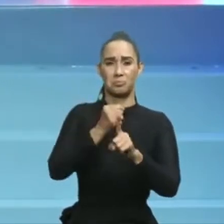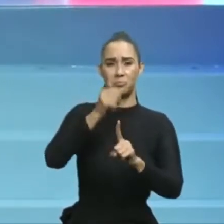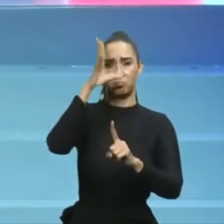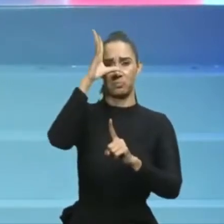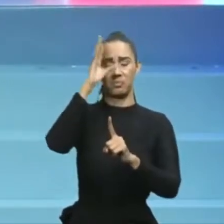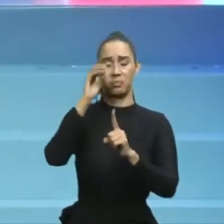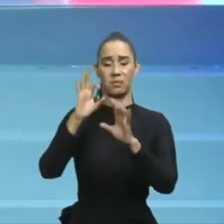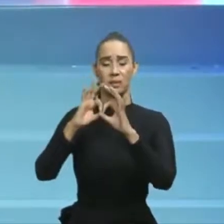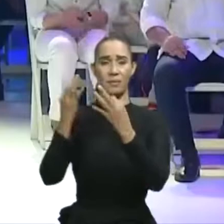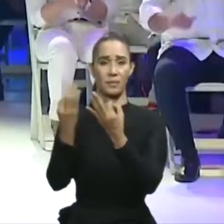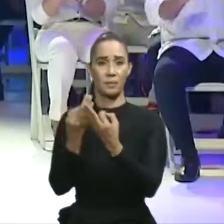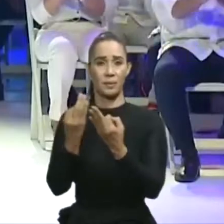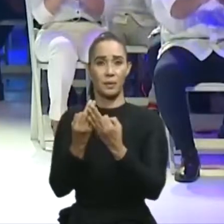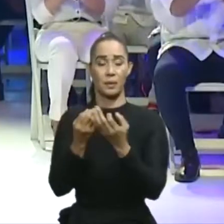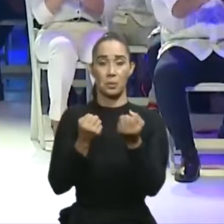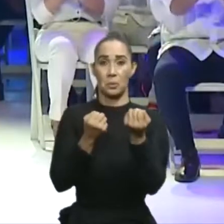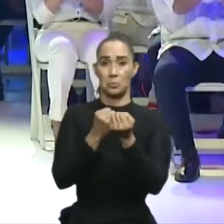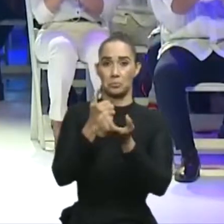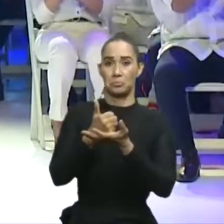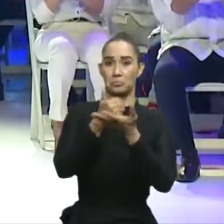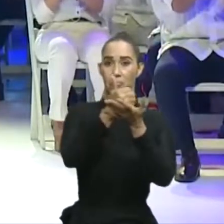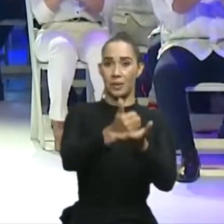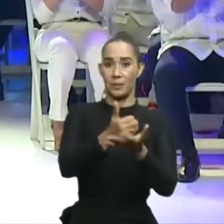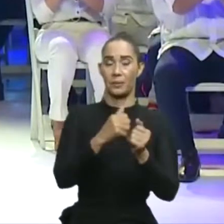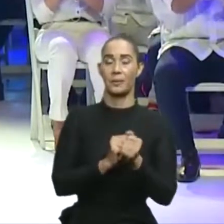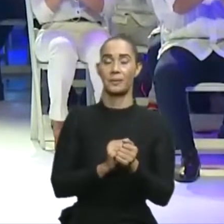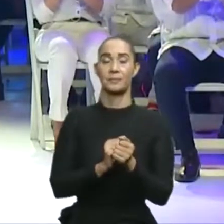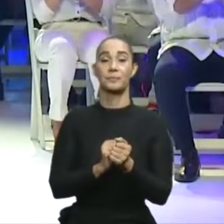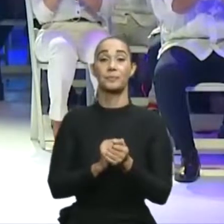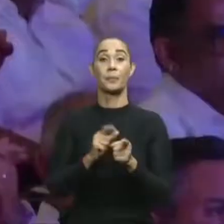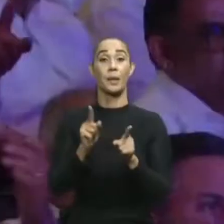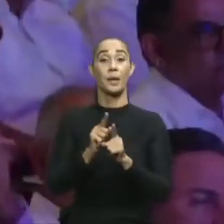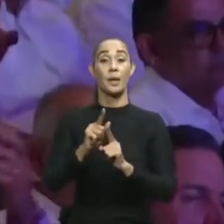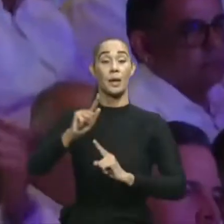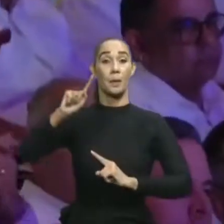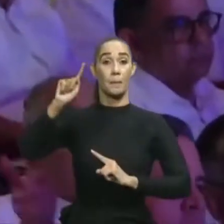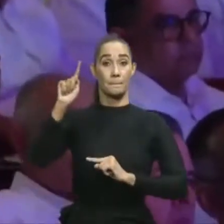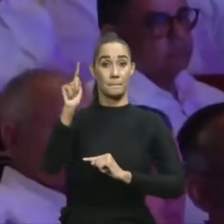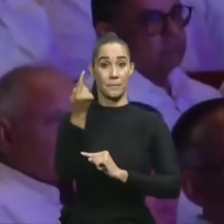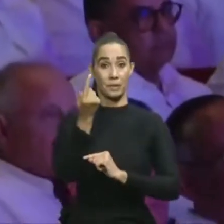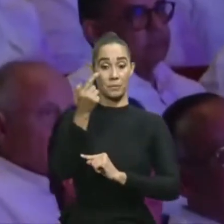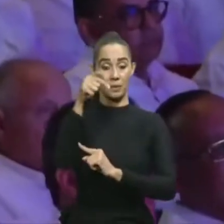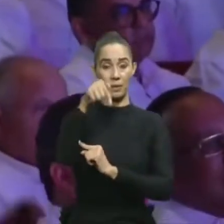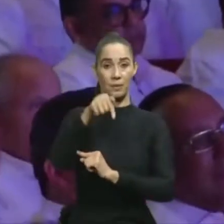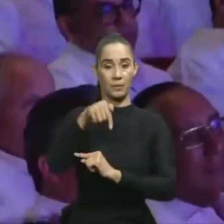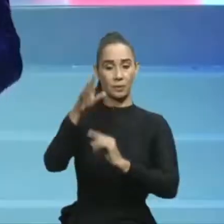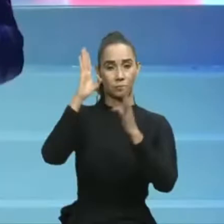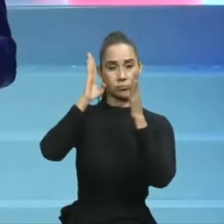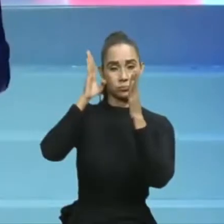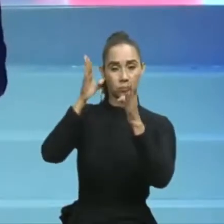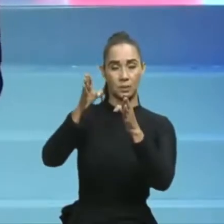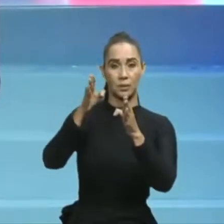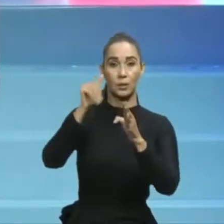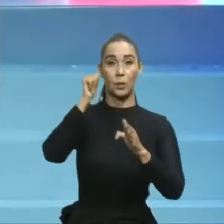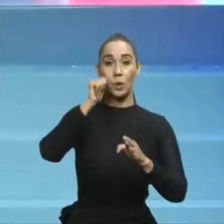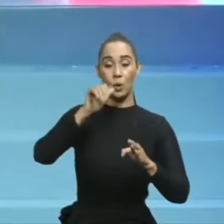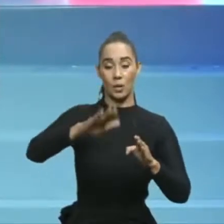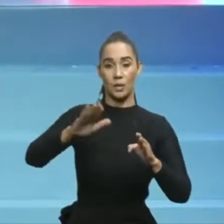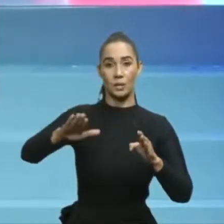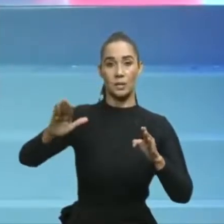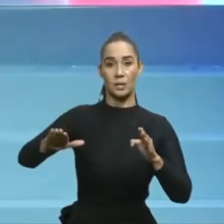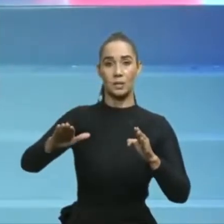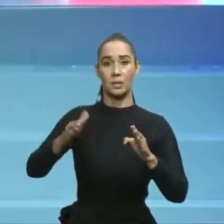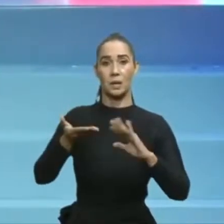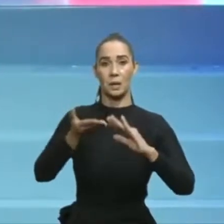intrafamiliar y por primera vez estamos también atendiendo a los niños y niñas que han quedado